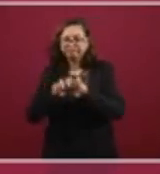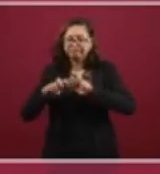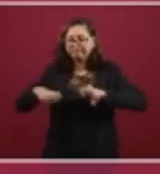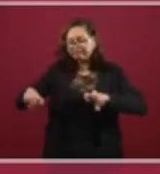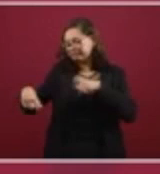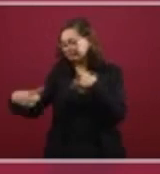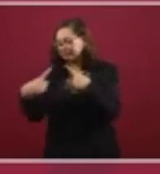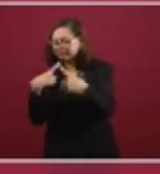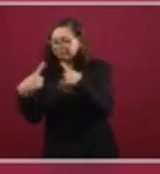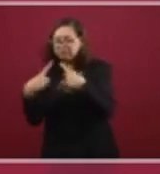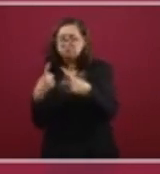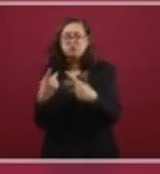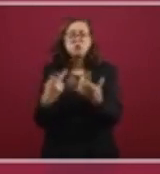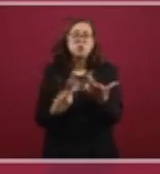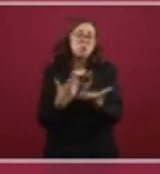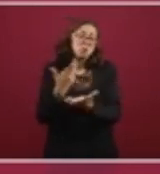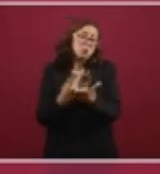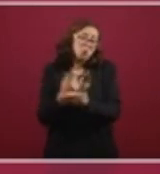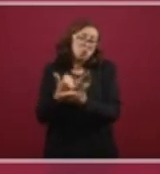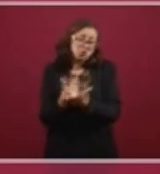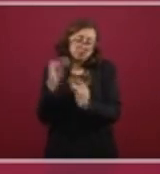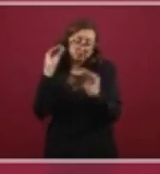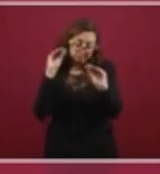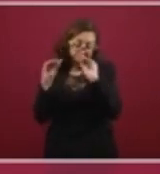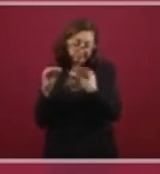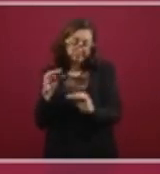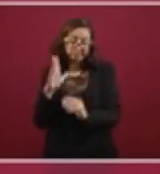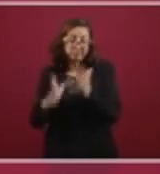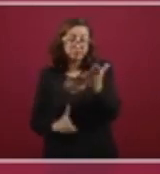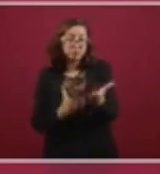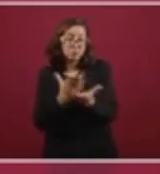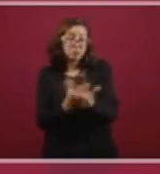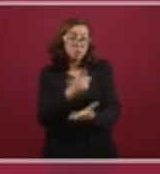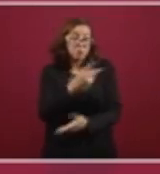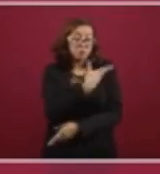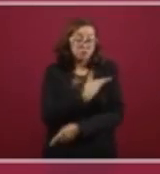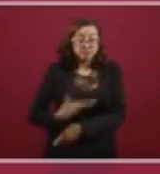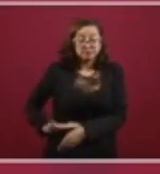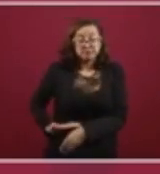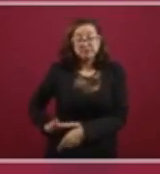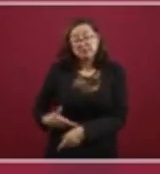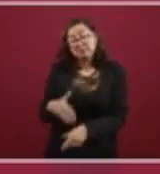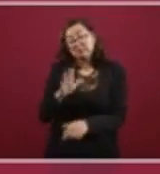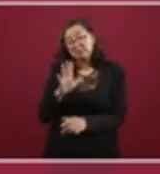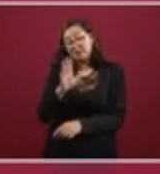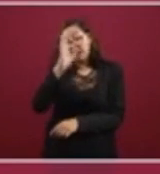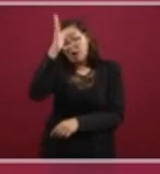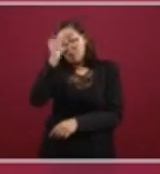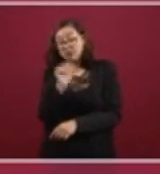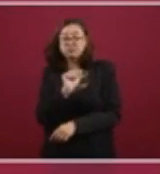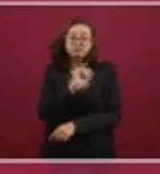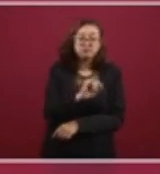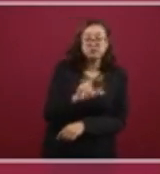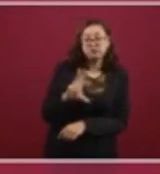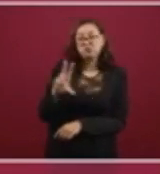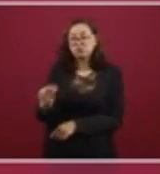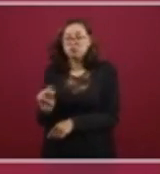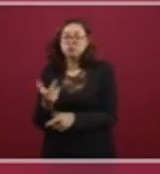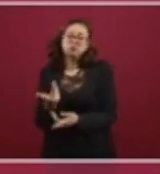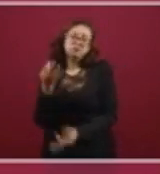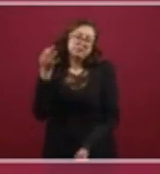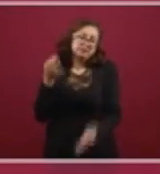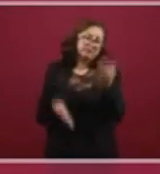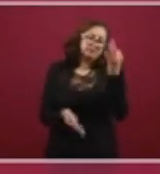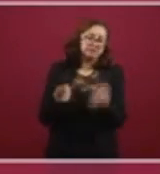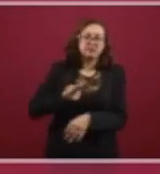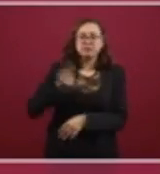para presentárselo al presidente y si así lo decide que se pudiera llevar a cabo. Un tribunal, dado de los últimos sucesos que se han dado